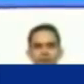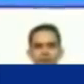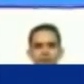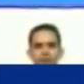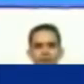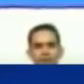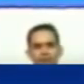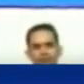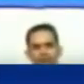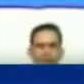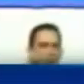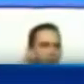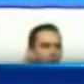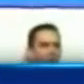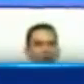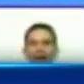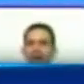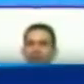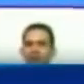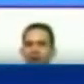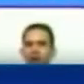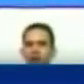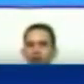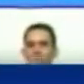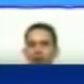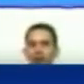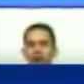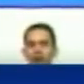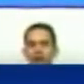directora por Honduras, Belinda Martínez,